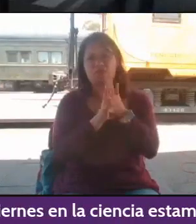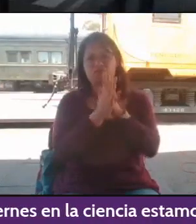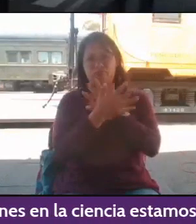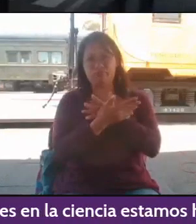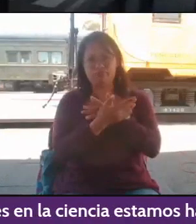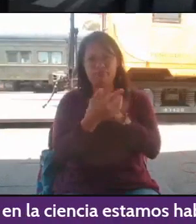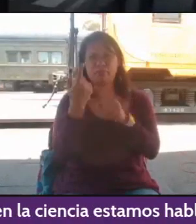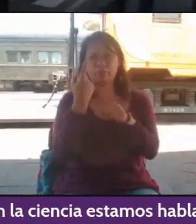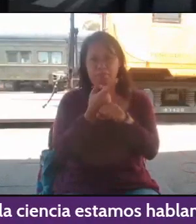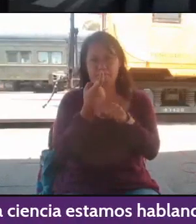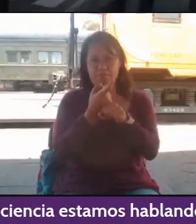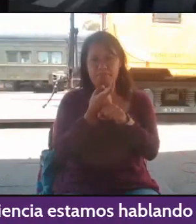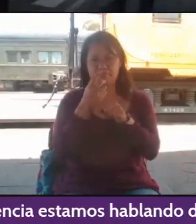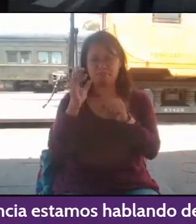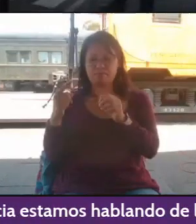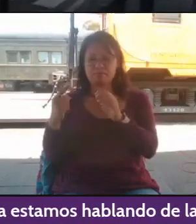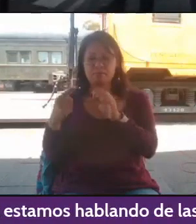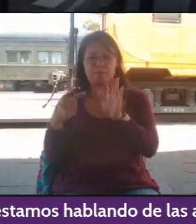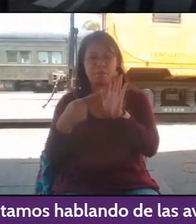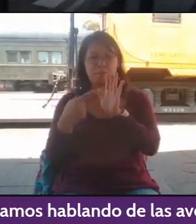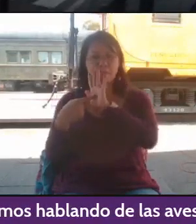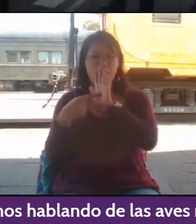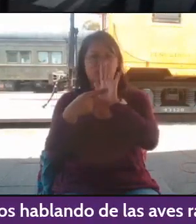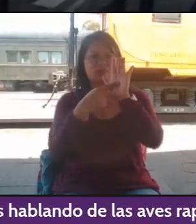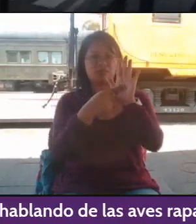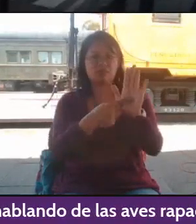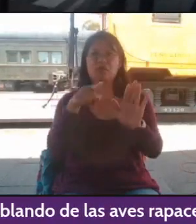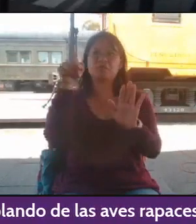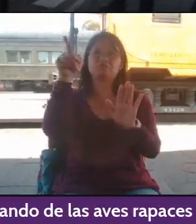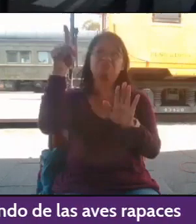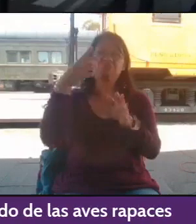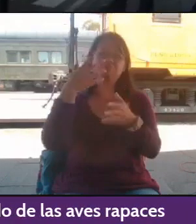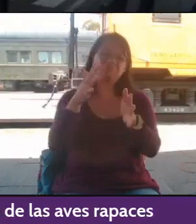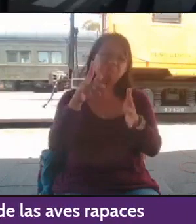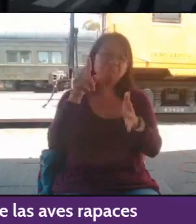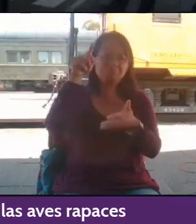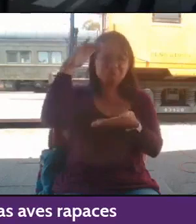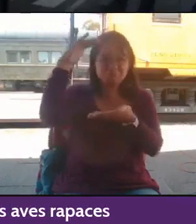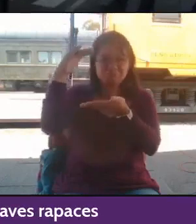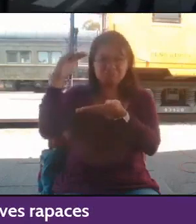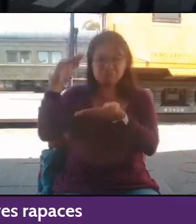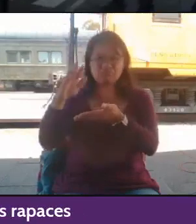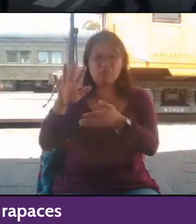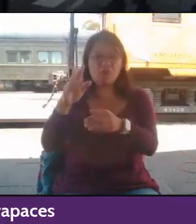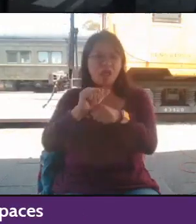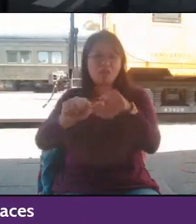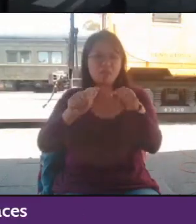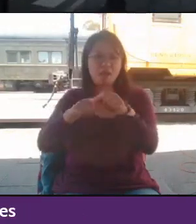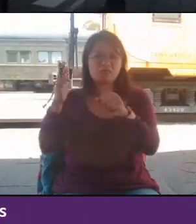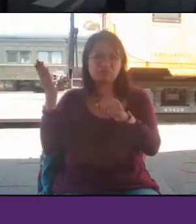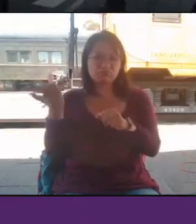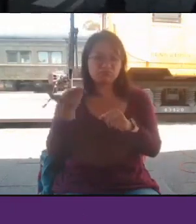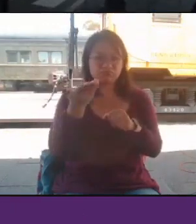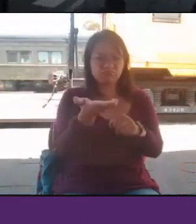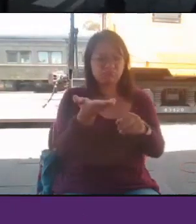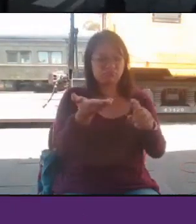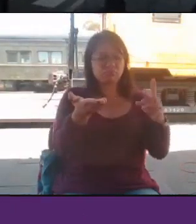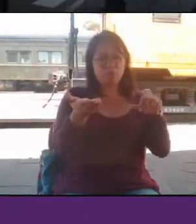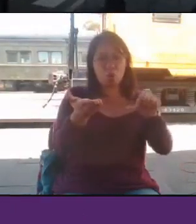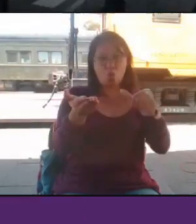animal, una lechucita como Kimi, que es más o menos de su tamaño, y lo que vamos a ver es la reacción que tiene este animalito. Ahí